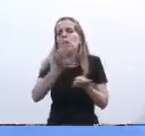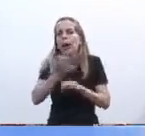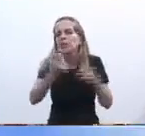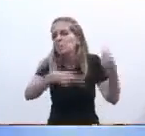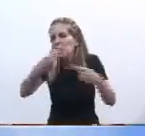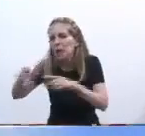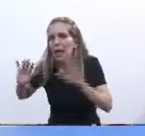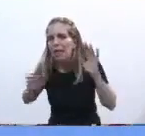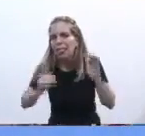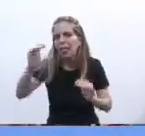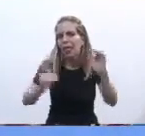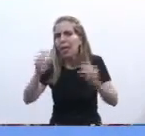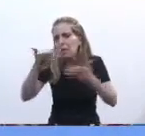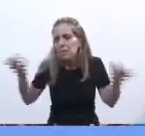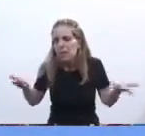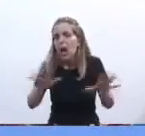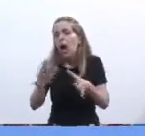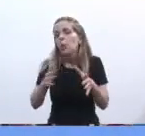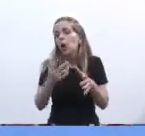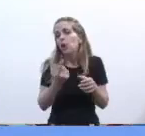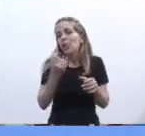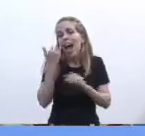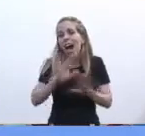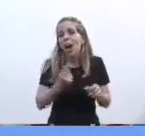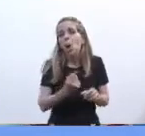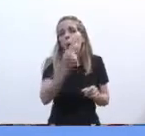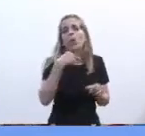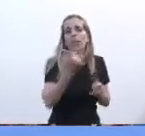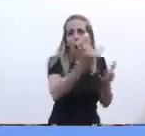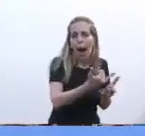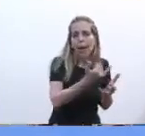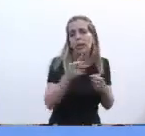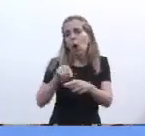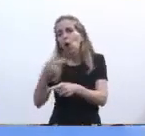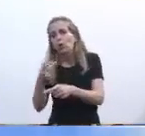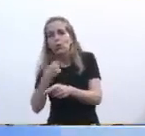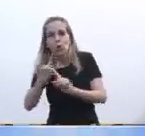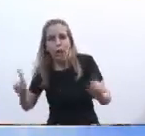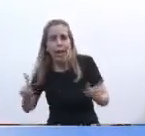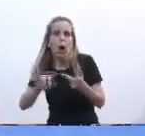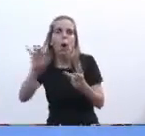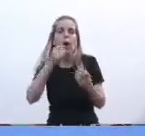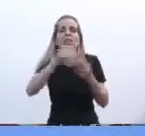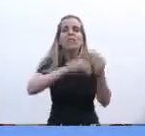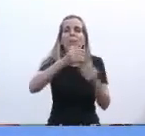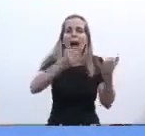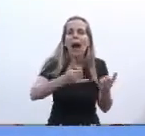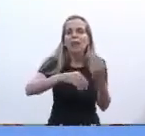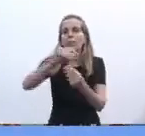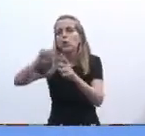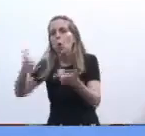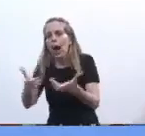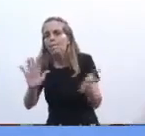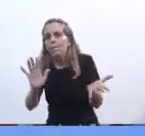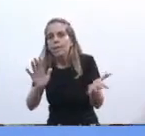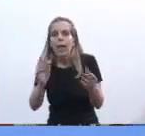en muchos casos no es su primer hijo y en familia asumen esta decisión conjunta con